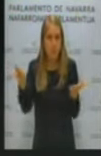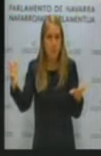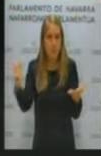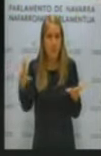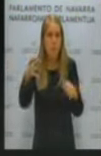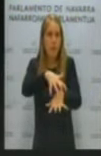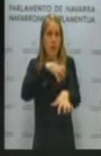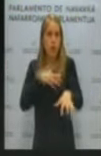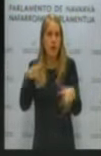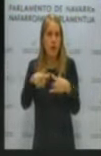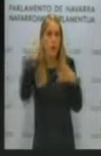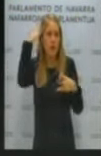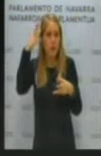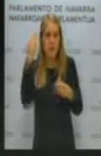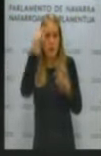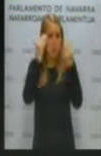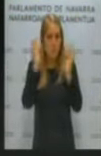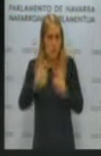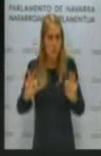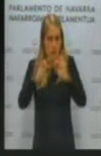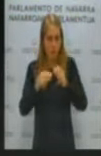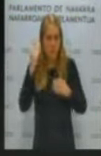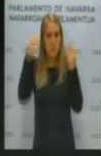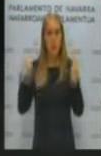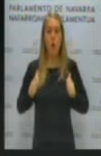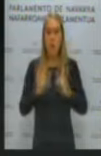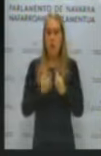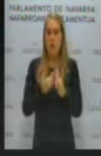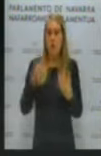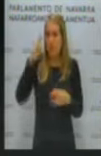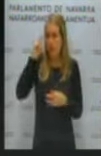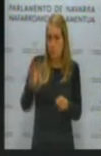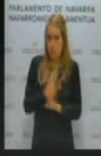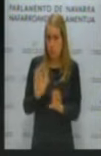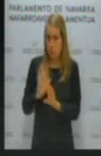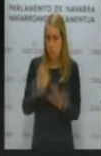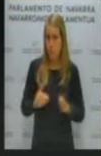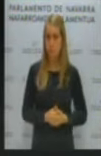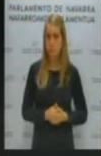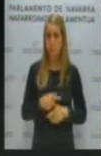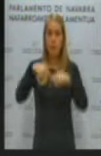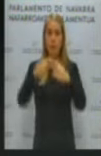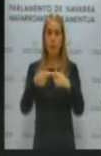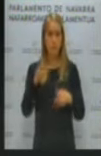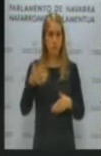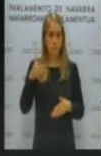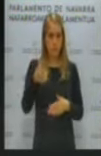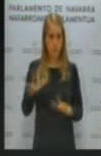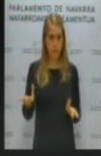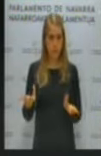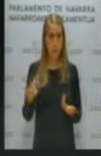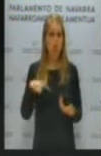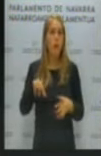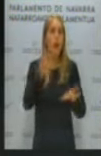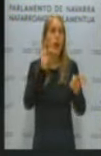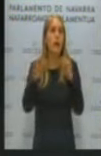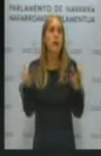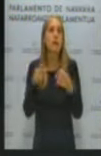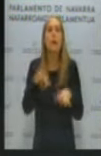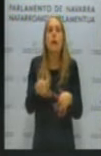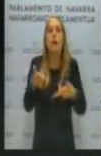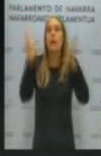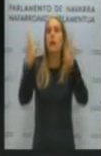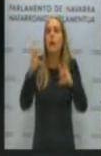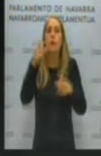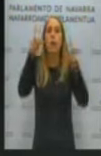inmensa mayoría de la sociedad navarra, que cree que hay que convivir y que hay que respetar, y que las familias tienen derecho a elegir libremente la educación que